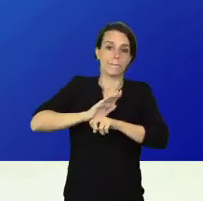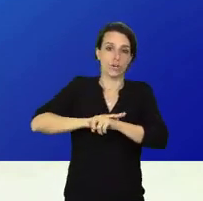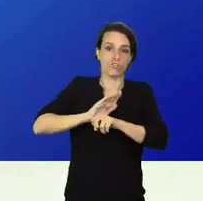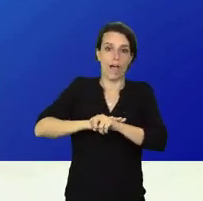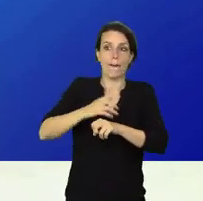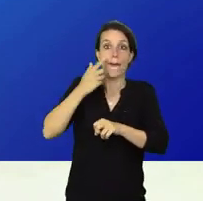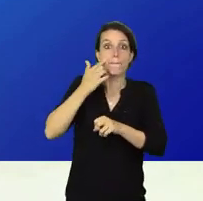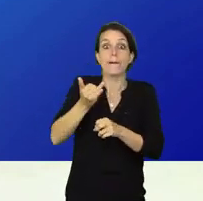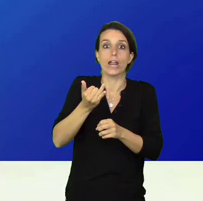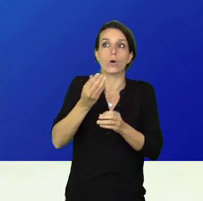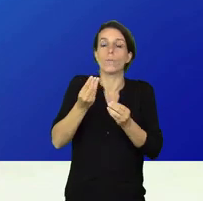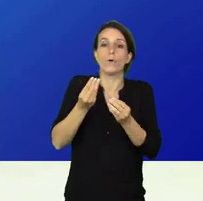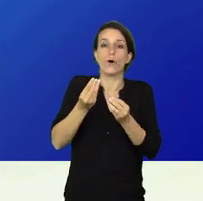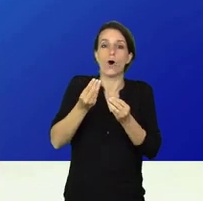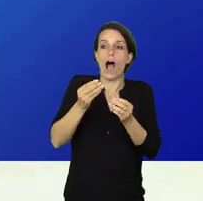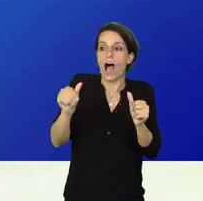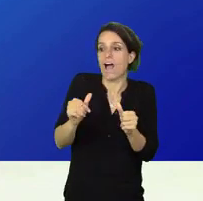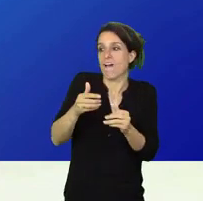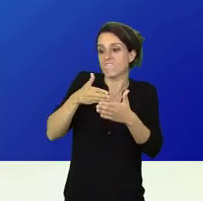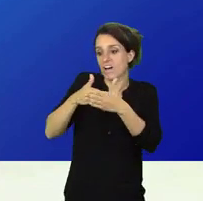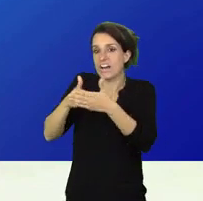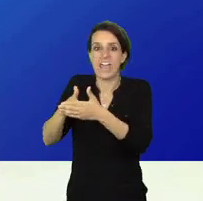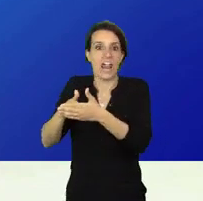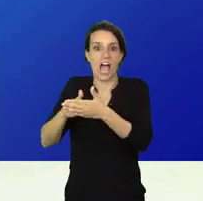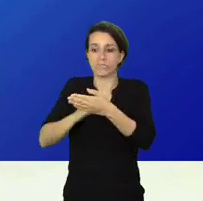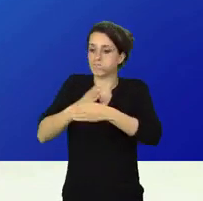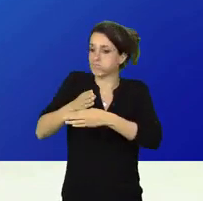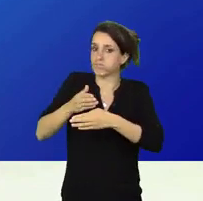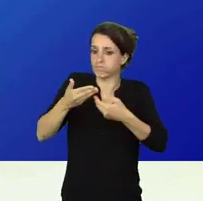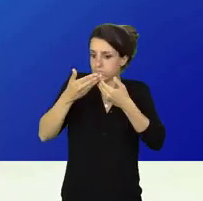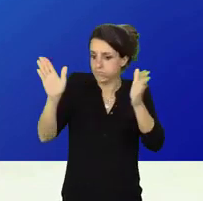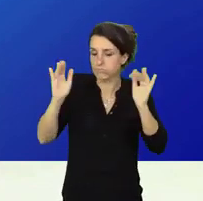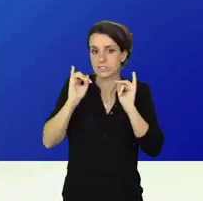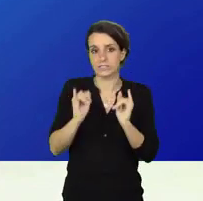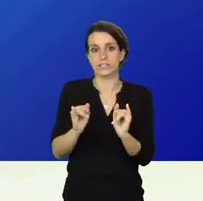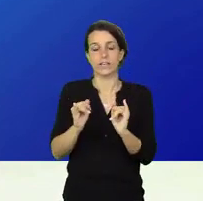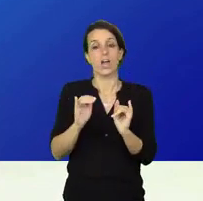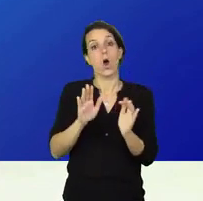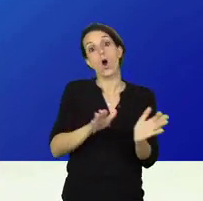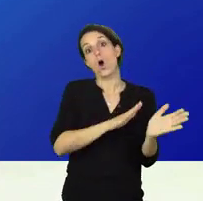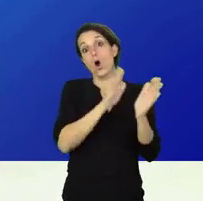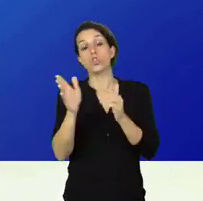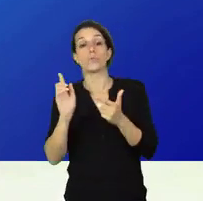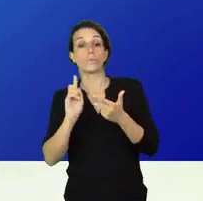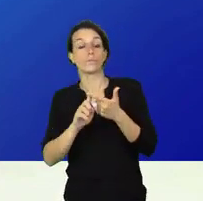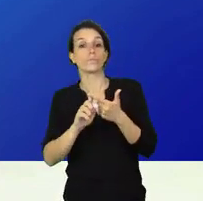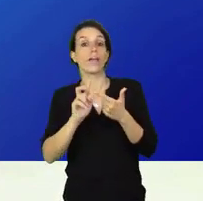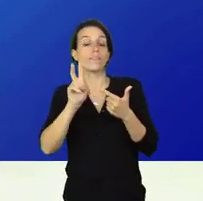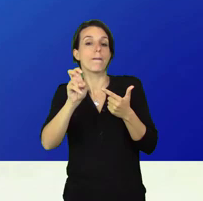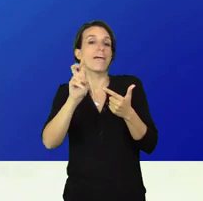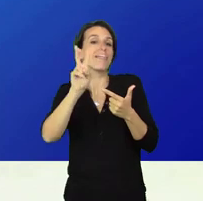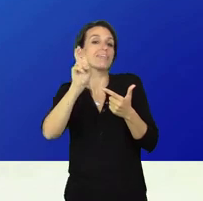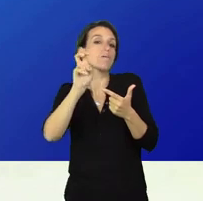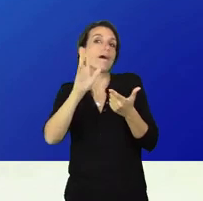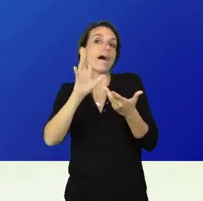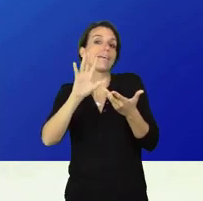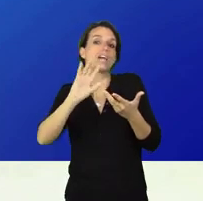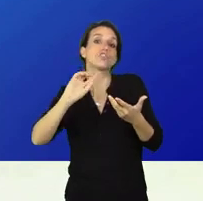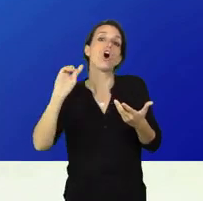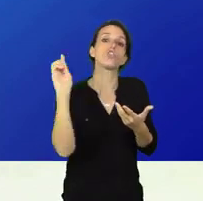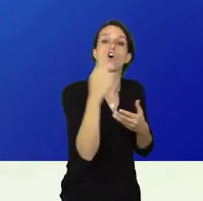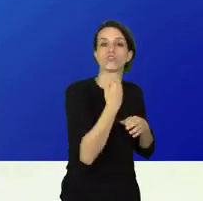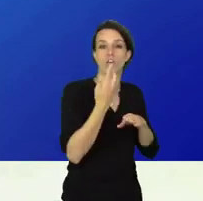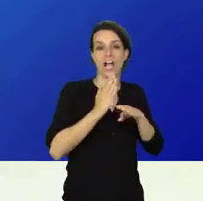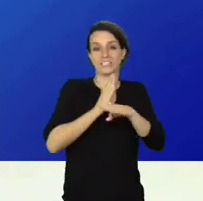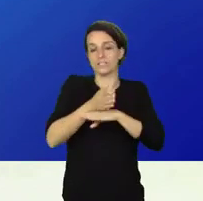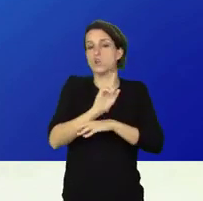tienen alta injerencia sobre la generación o no de barreras, sobre la creación o no de barreras. Por otro lado, también una concepción de diseño universal,